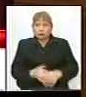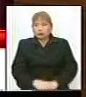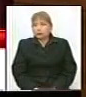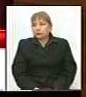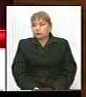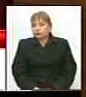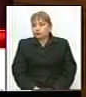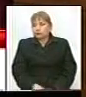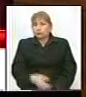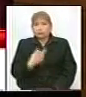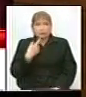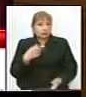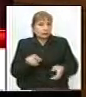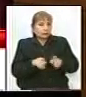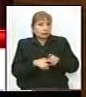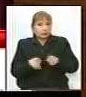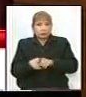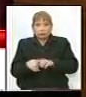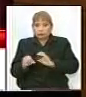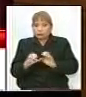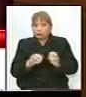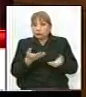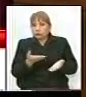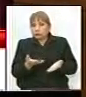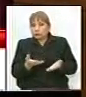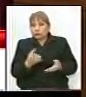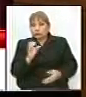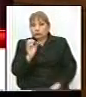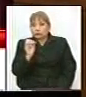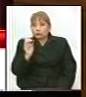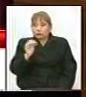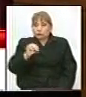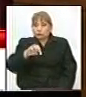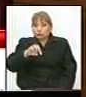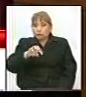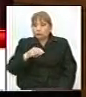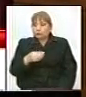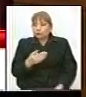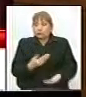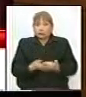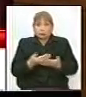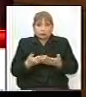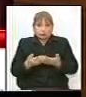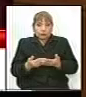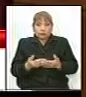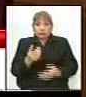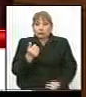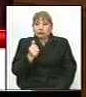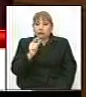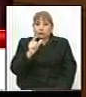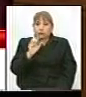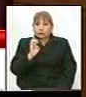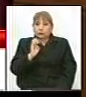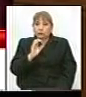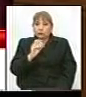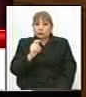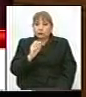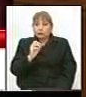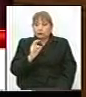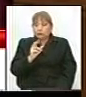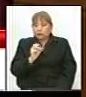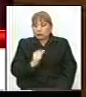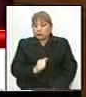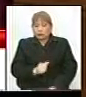entiendo que con los mecanismos que se hacen en la OMPE de hacer cotejos aleatorios, esto entra en